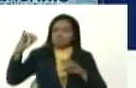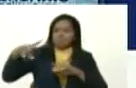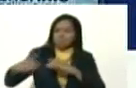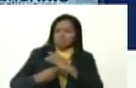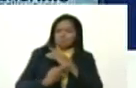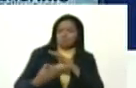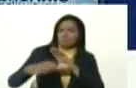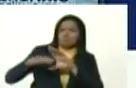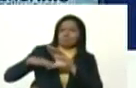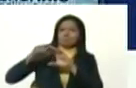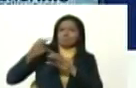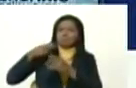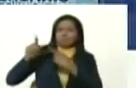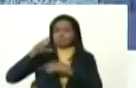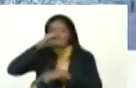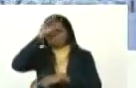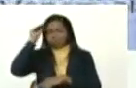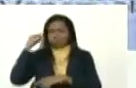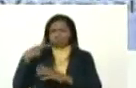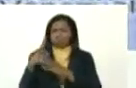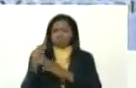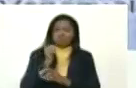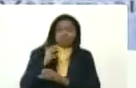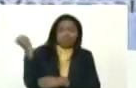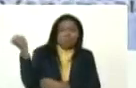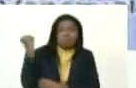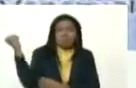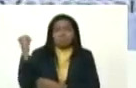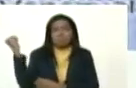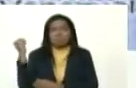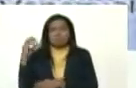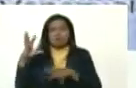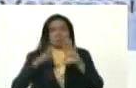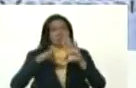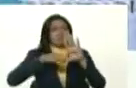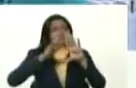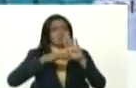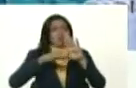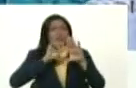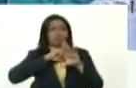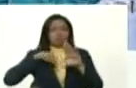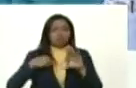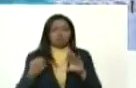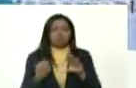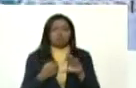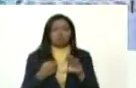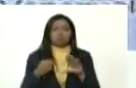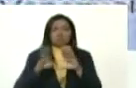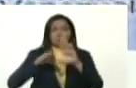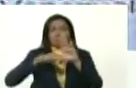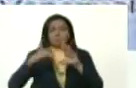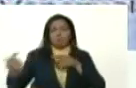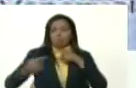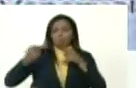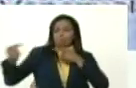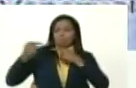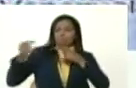del energúmeno, del emperador. Bla, bla, bla. Ellos bla, bla, bla, bla y nosotros bla, bla, bla, bla. No.